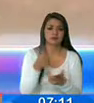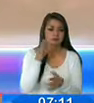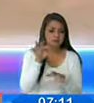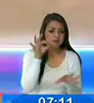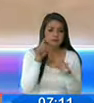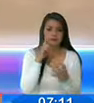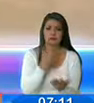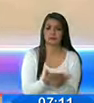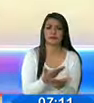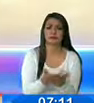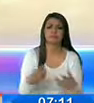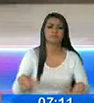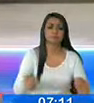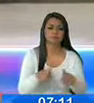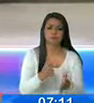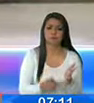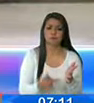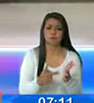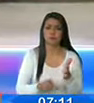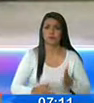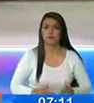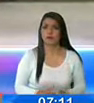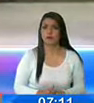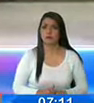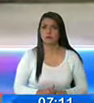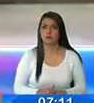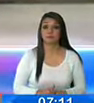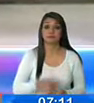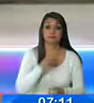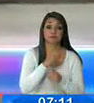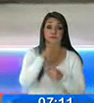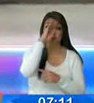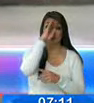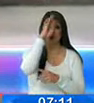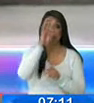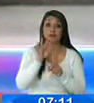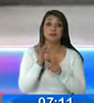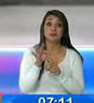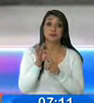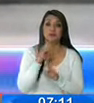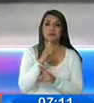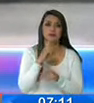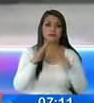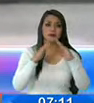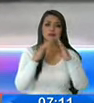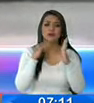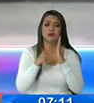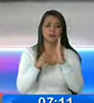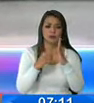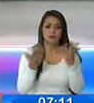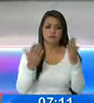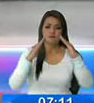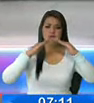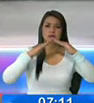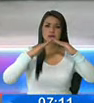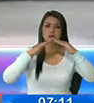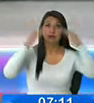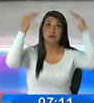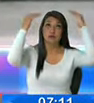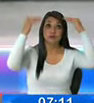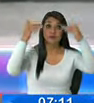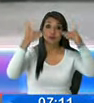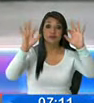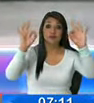huellas del suceso. Dice lo de criminalística, que si la casa de ella no hubiera tenido cielo